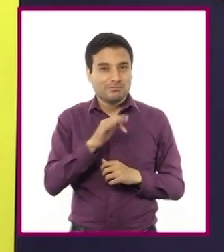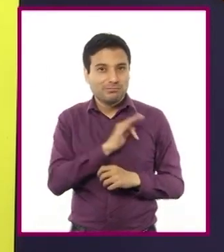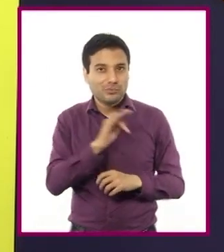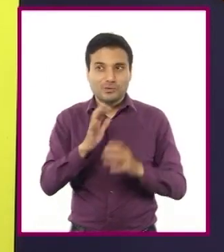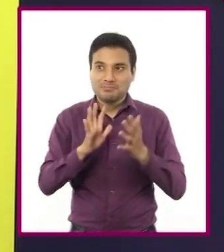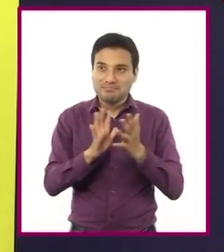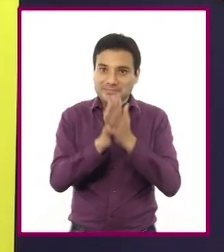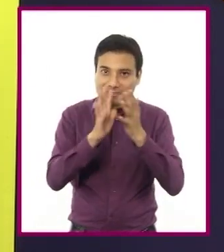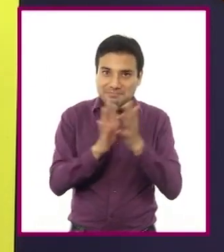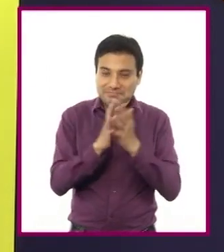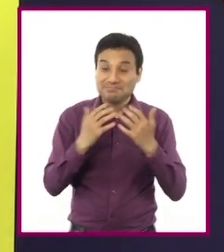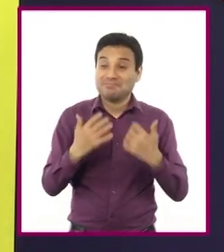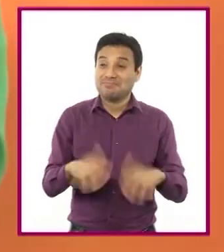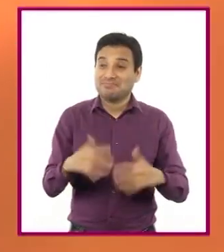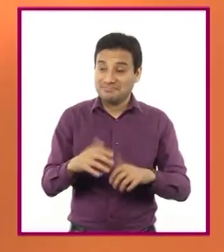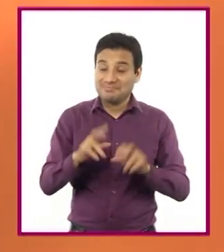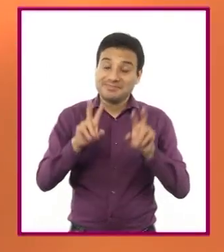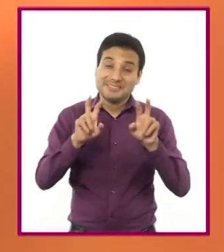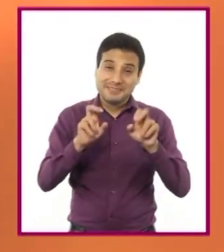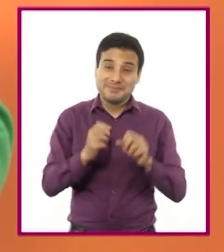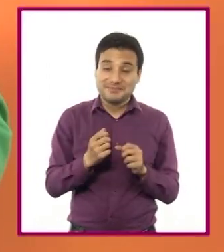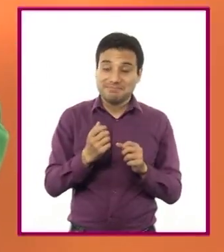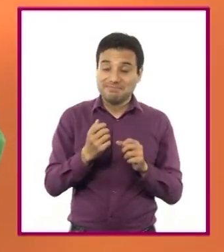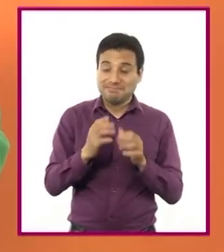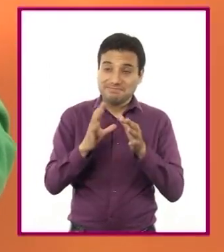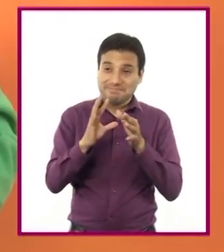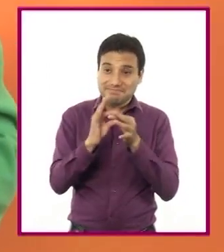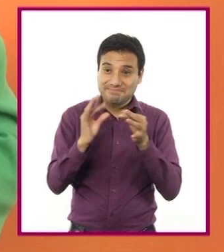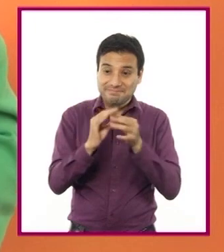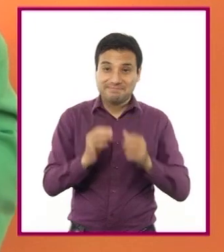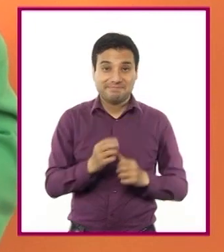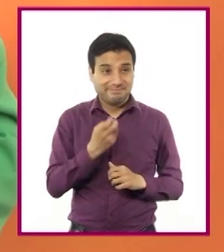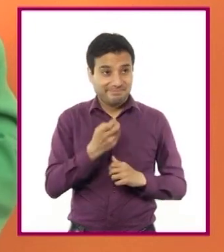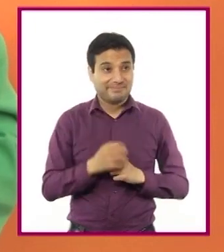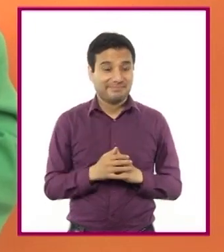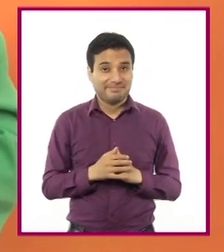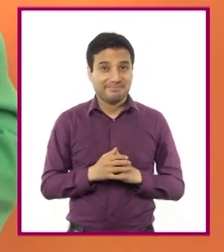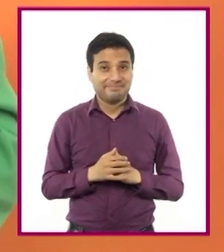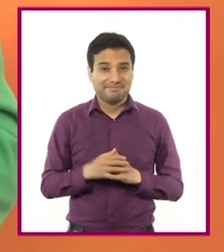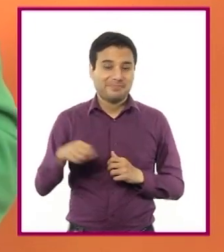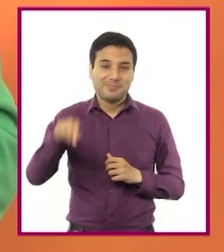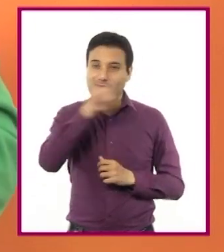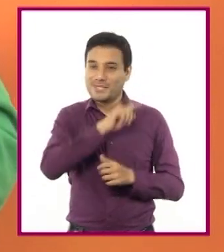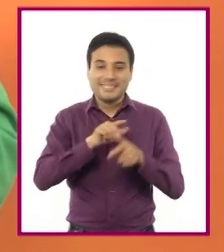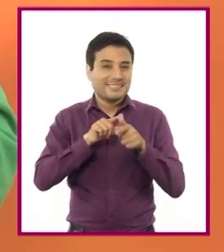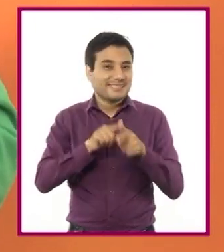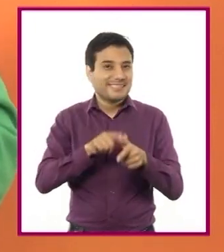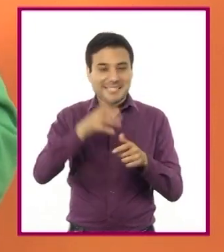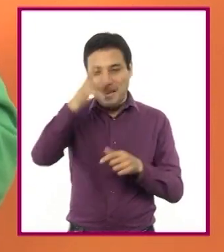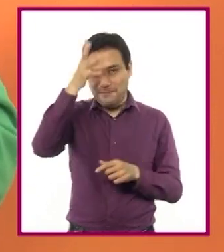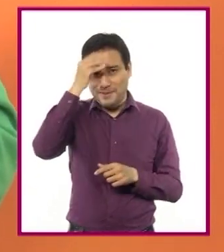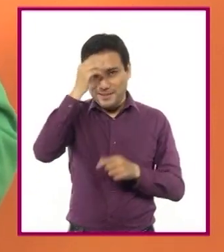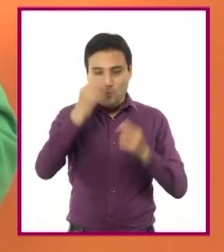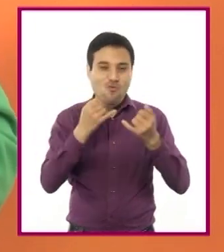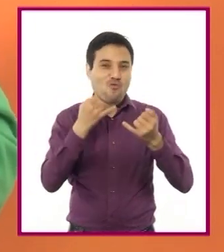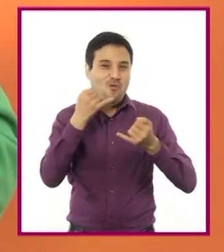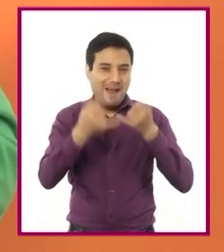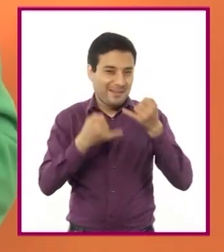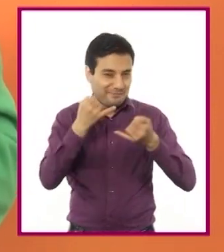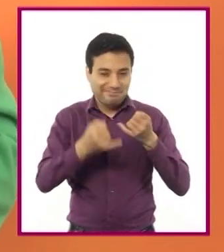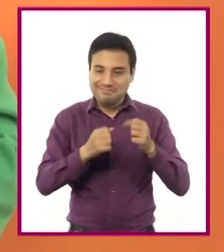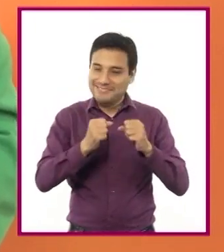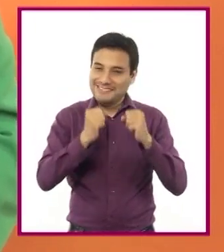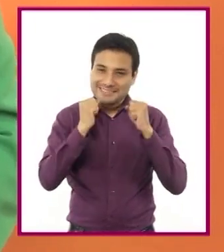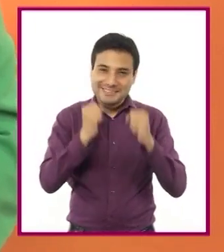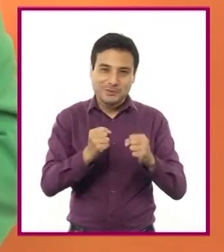en el desarrollo de este tema. Así es. Y estoy segura de que seguimos aprendiendo y jugando con las alumnas y alumnos